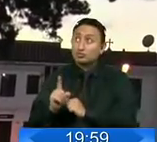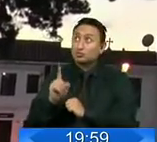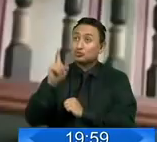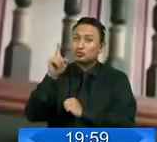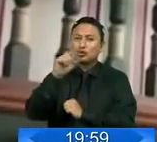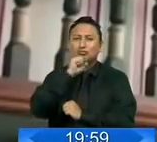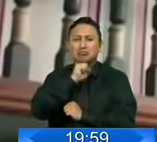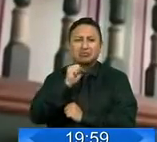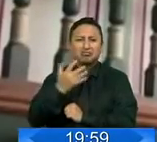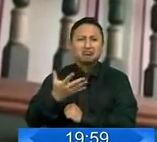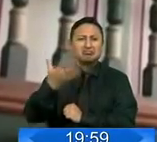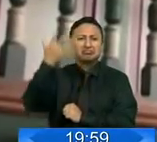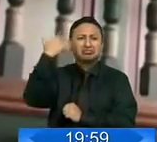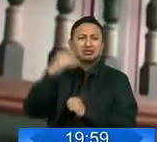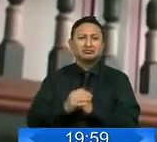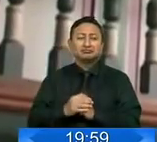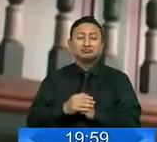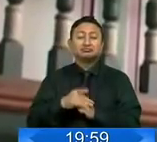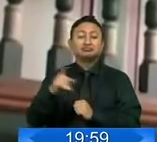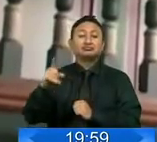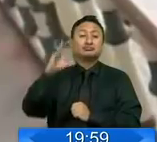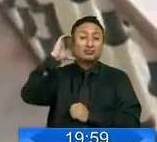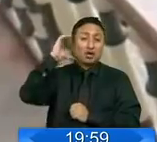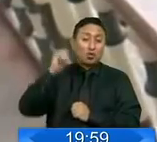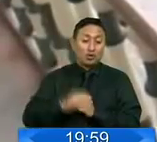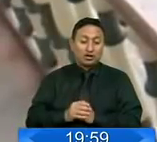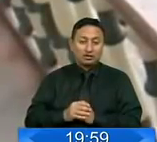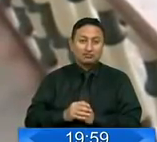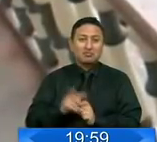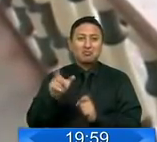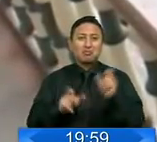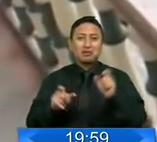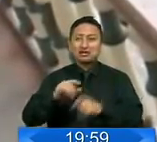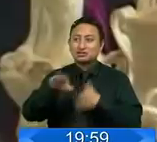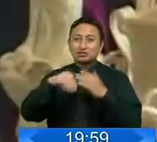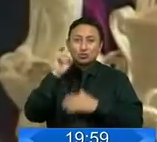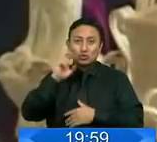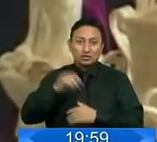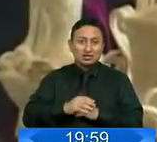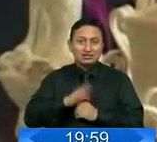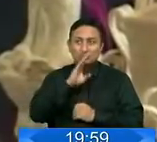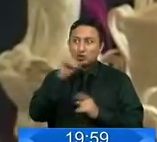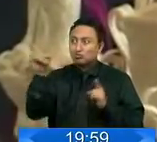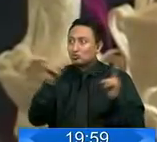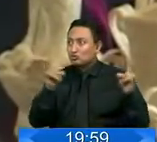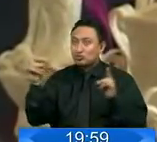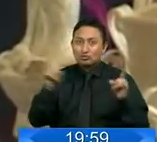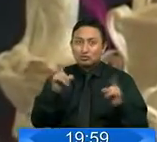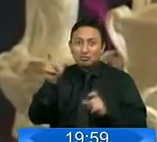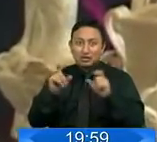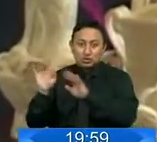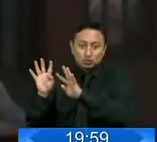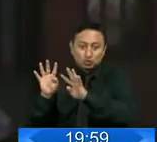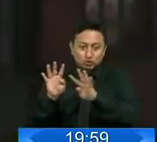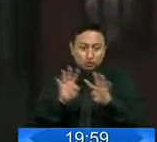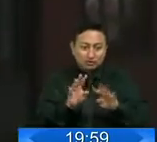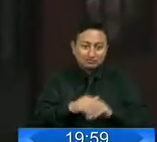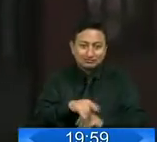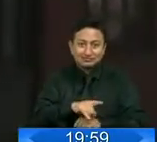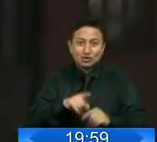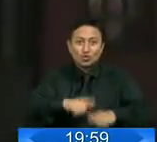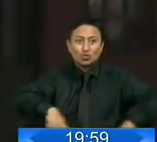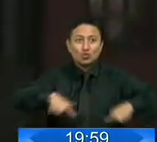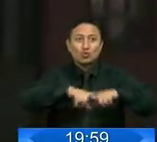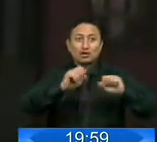En suma, la capital del Austro es como un imán que atrae a los turistas y evoca que en este suelo la historia hizo de ella un sitio con